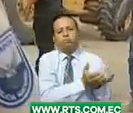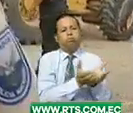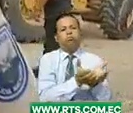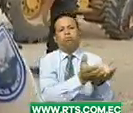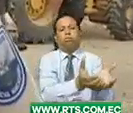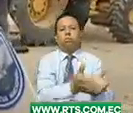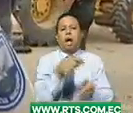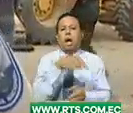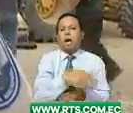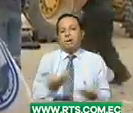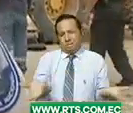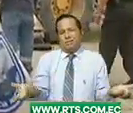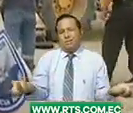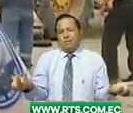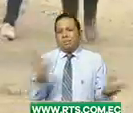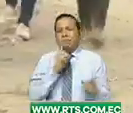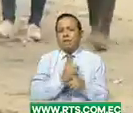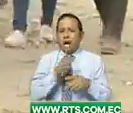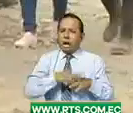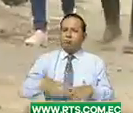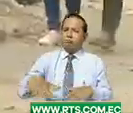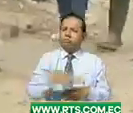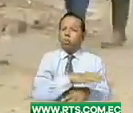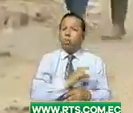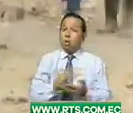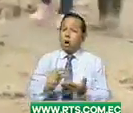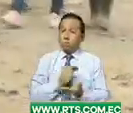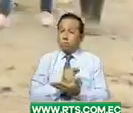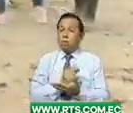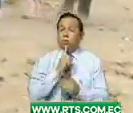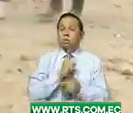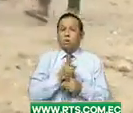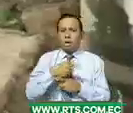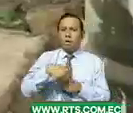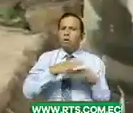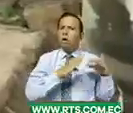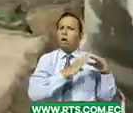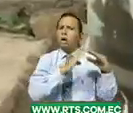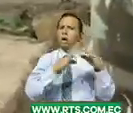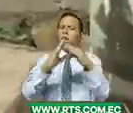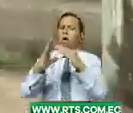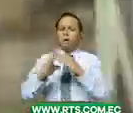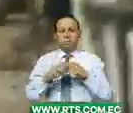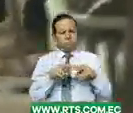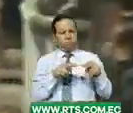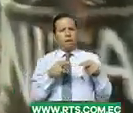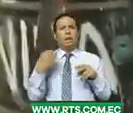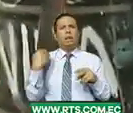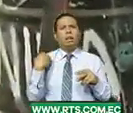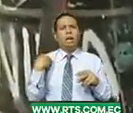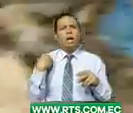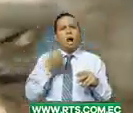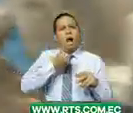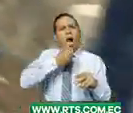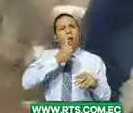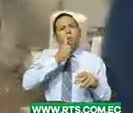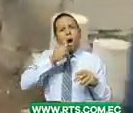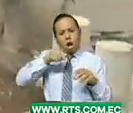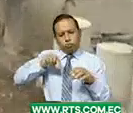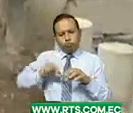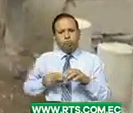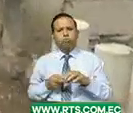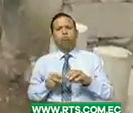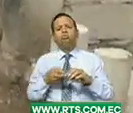ilegalidad de aquí, en este sector del Guasmo. Curiosamente, estos inmuebles contaban ya hasta con medidor de agua, a